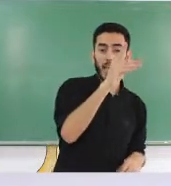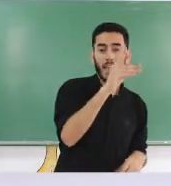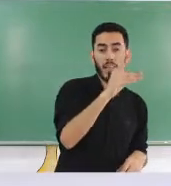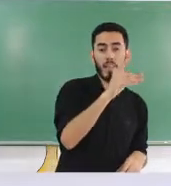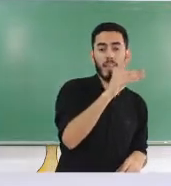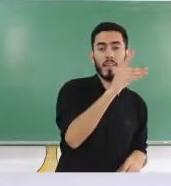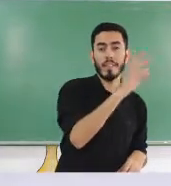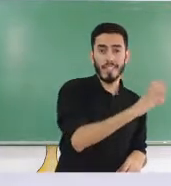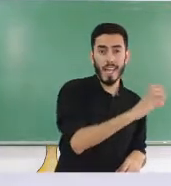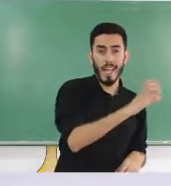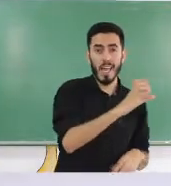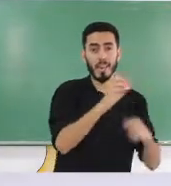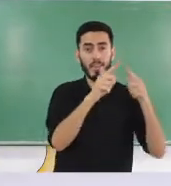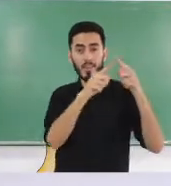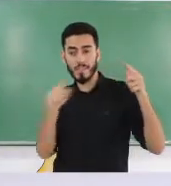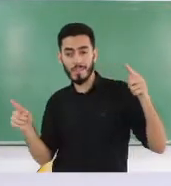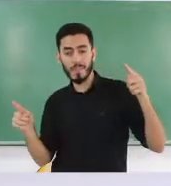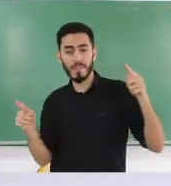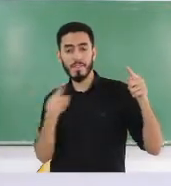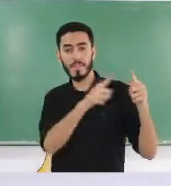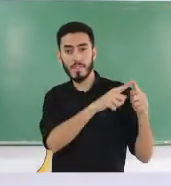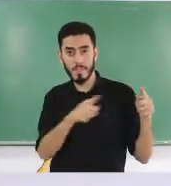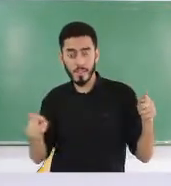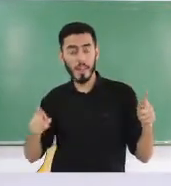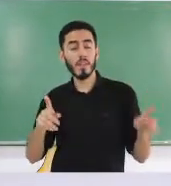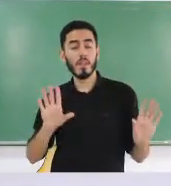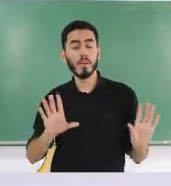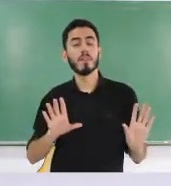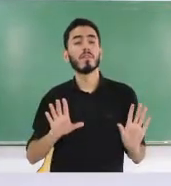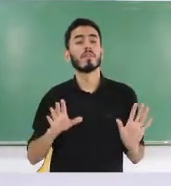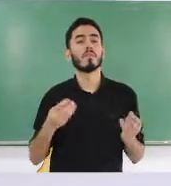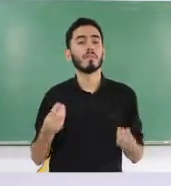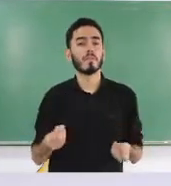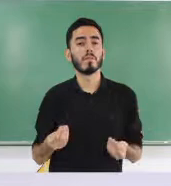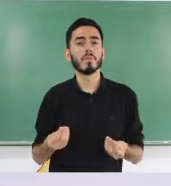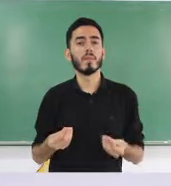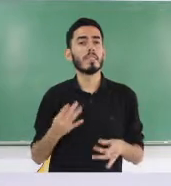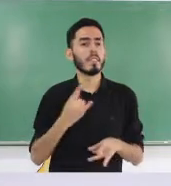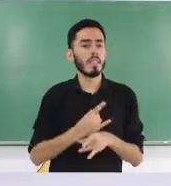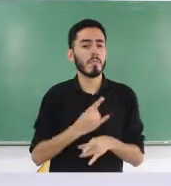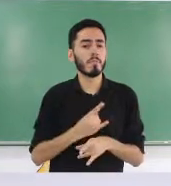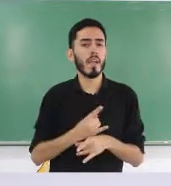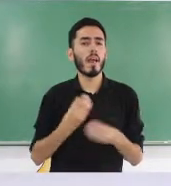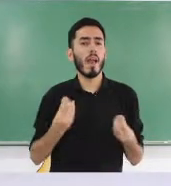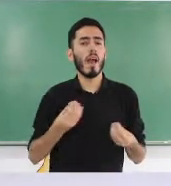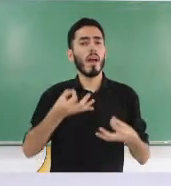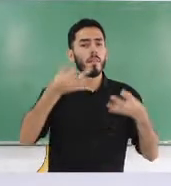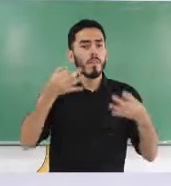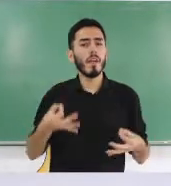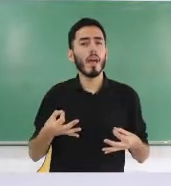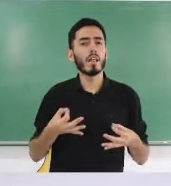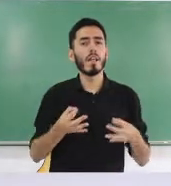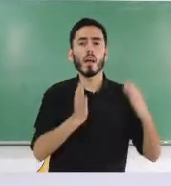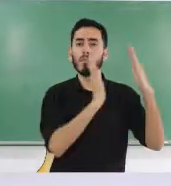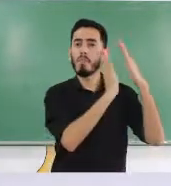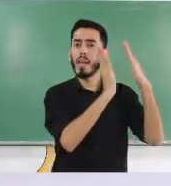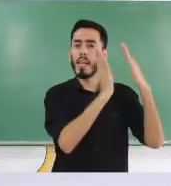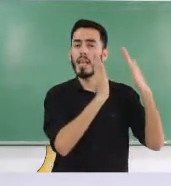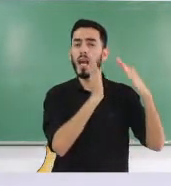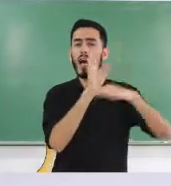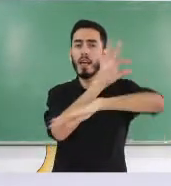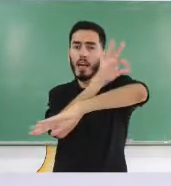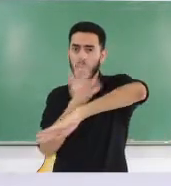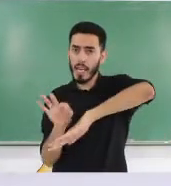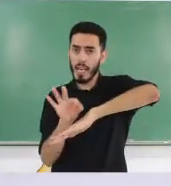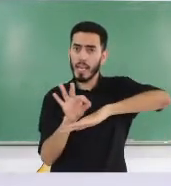determinados, ¿sí? Sobre AE. Entonces, siempre paralelas. Por eso voy a utilizar